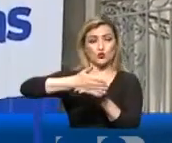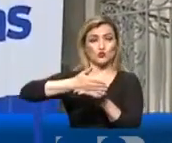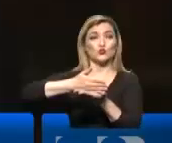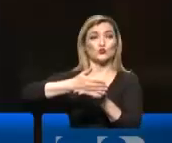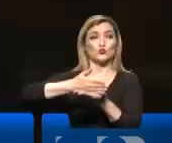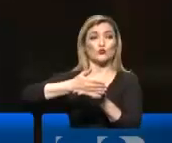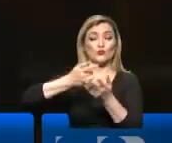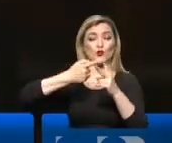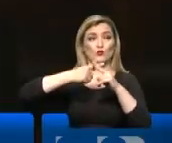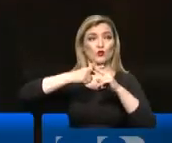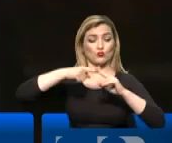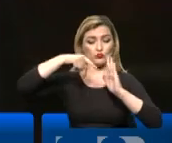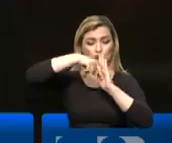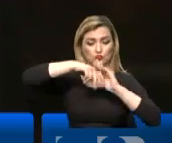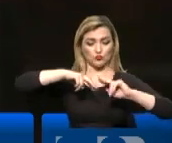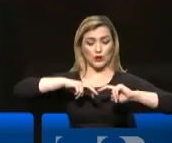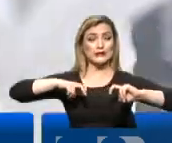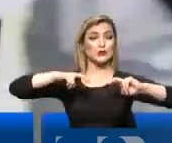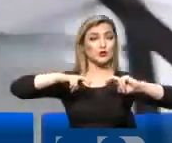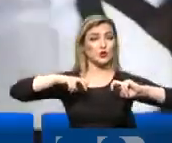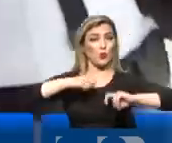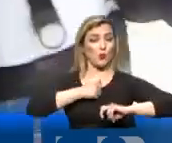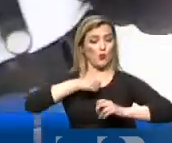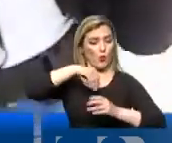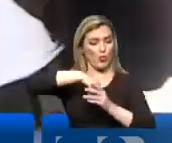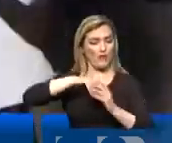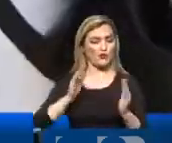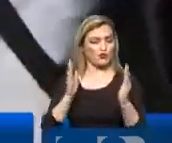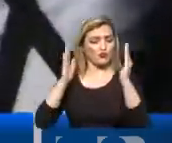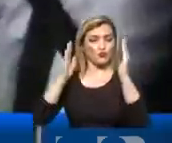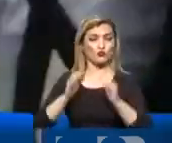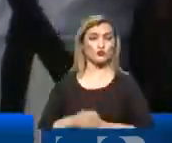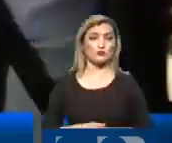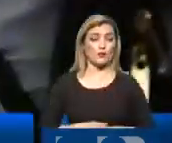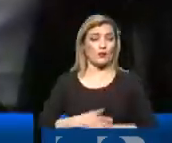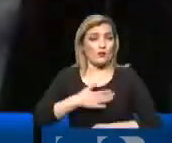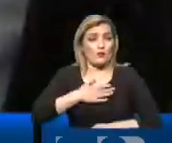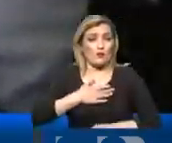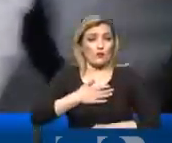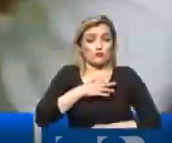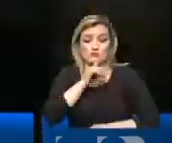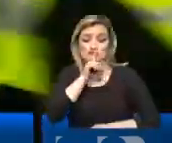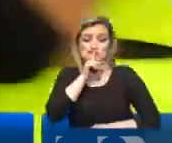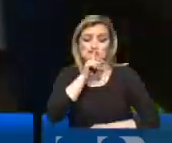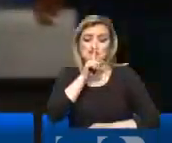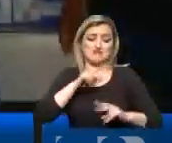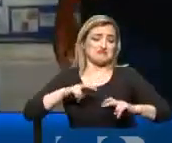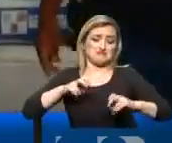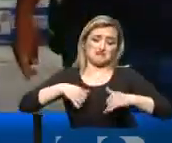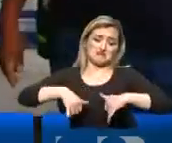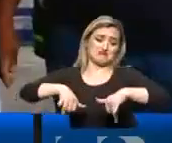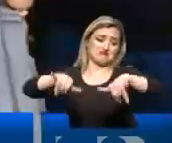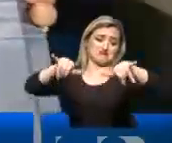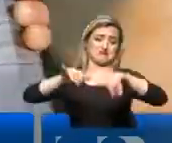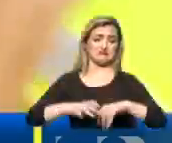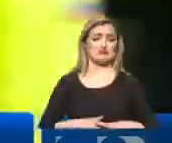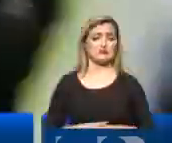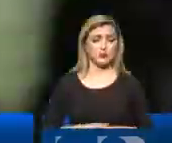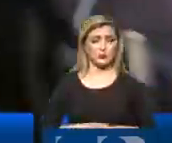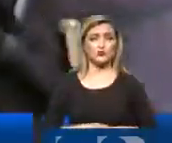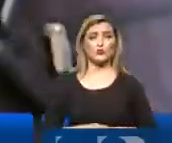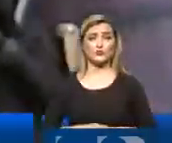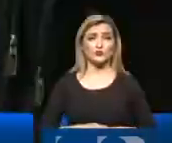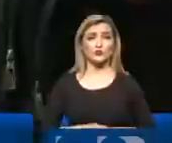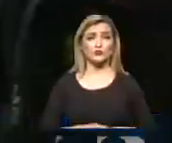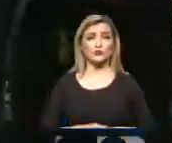asegura haber iniciado una investigación interna. Morales recalcó que guardará silencio mientras duren las investigaciones. Que de aquí en